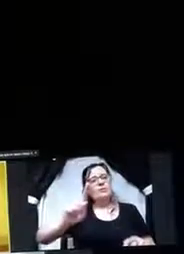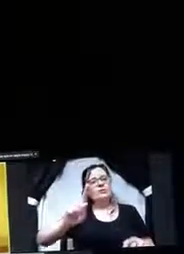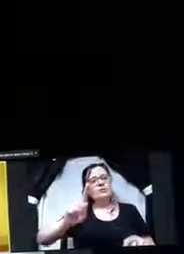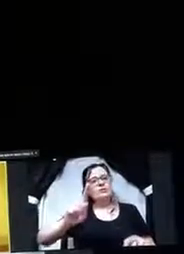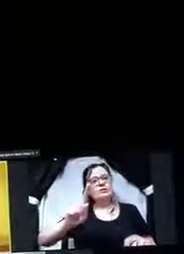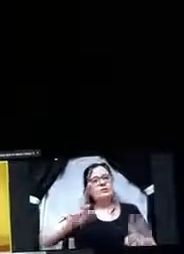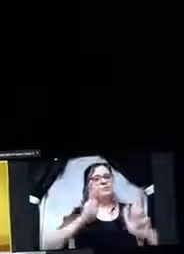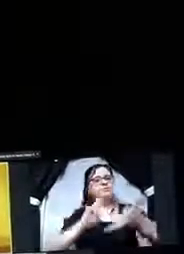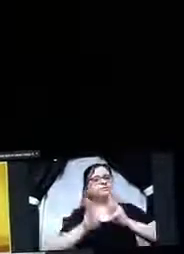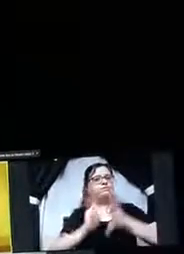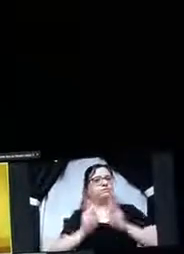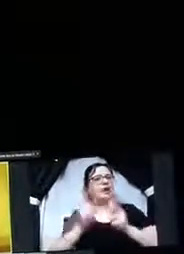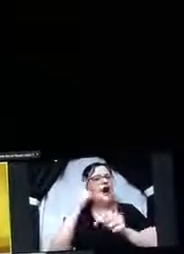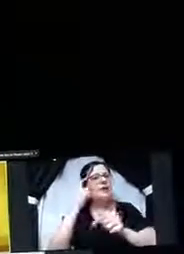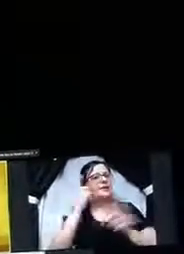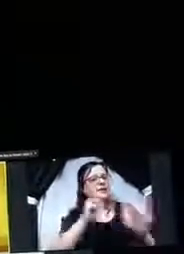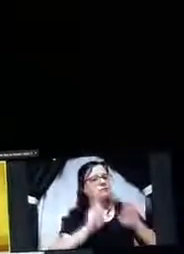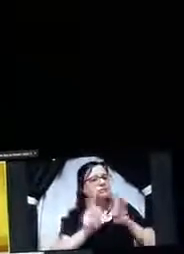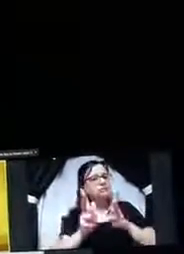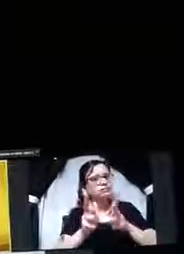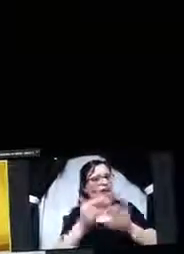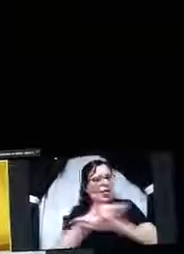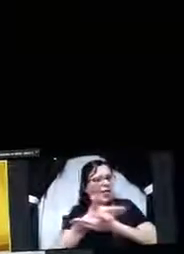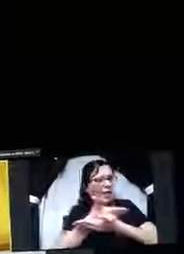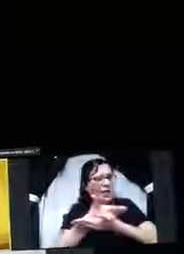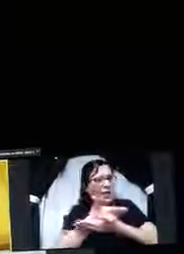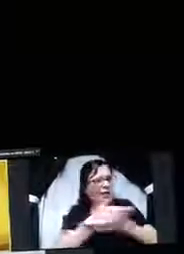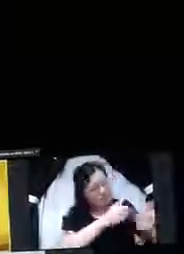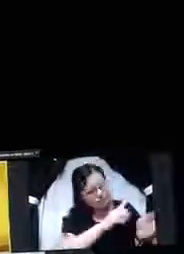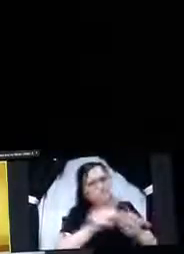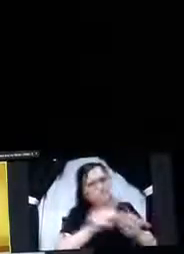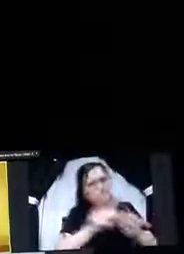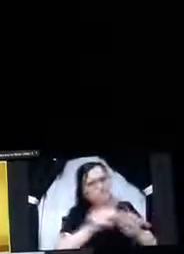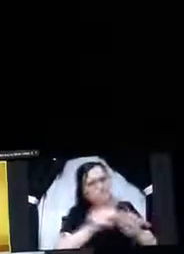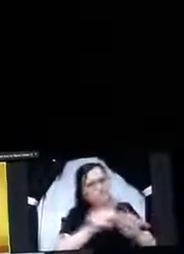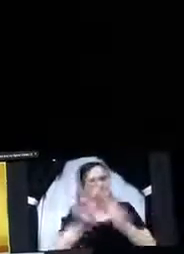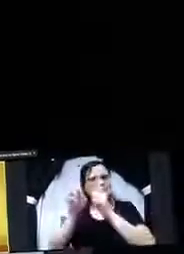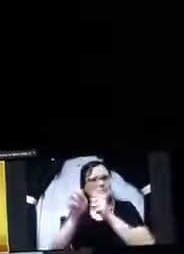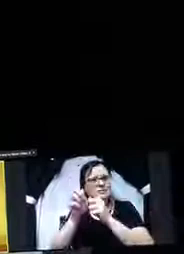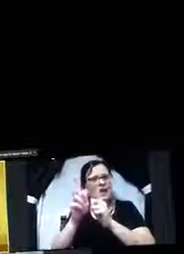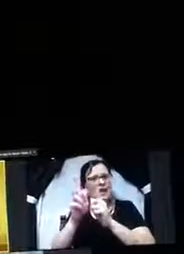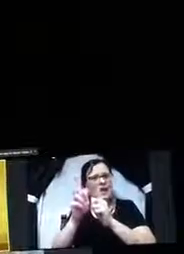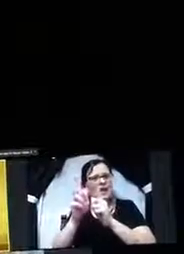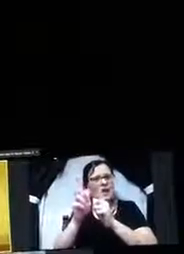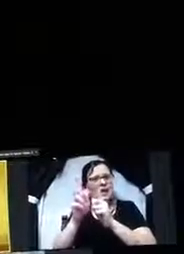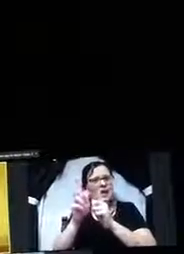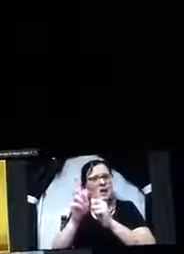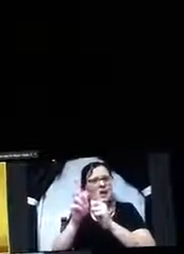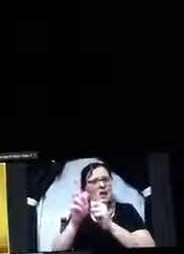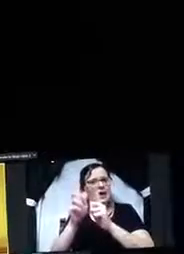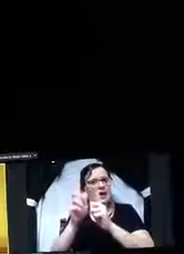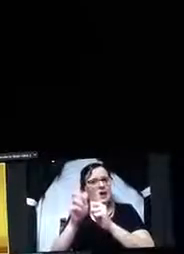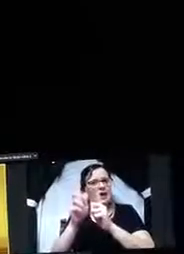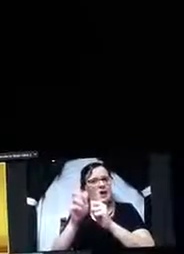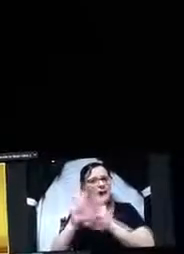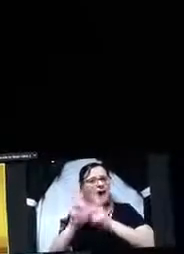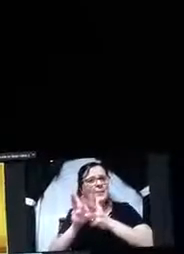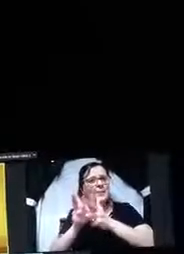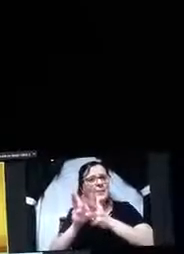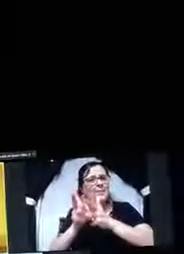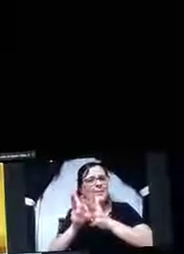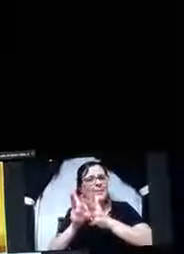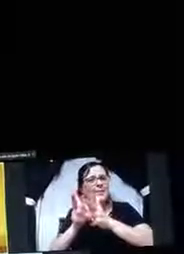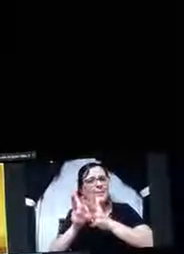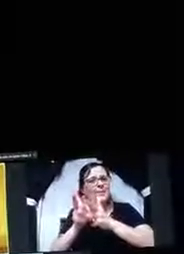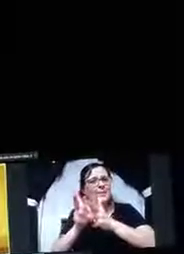es lo ideal por el desarrollo cognitivo, ¿sí? Pero, y también